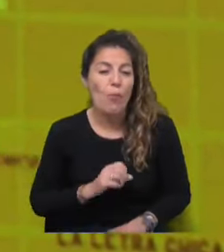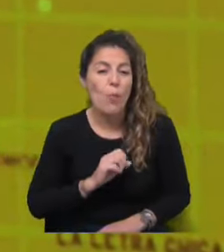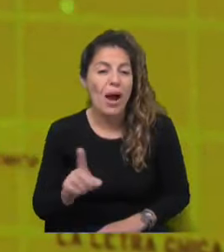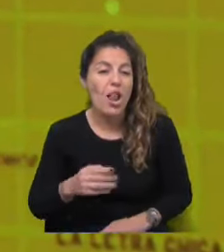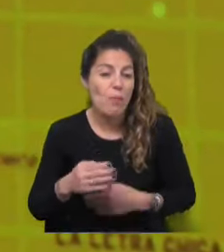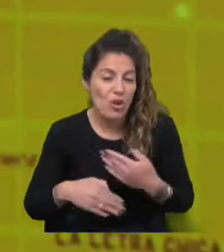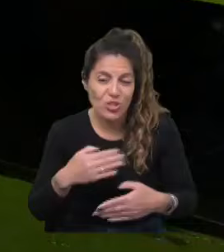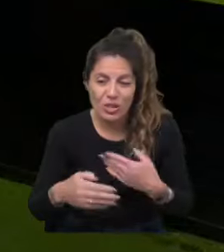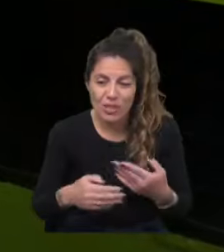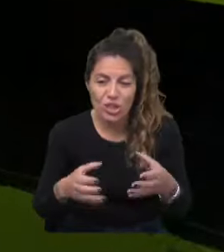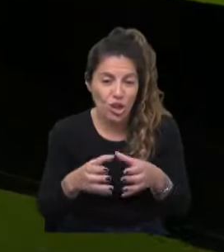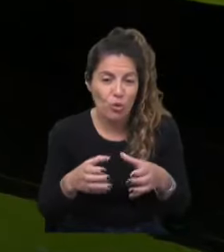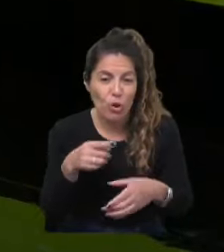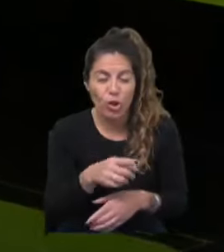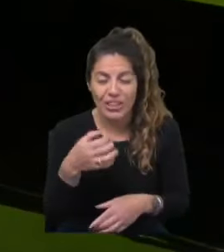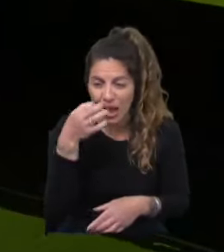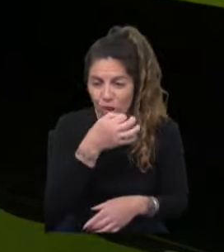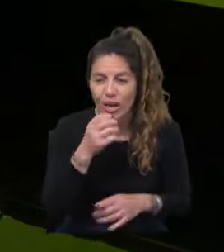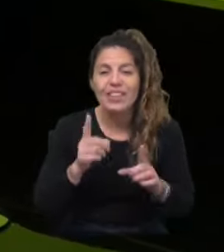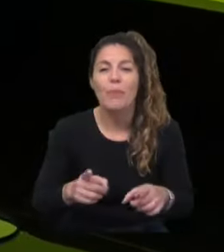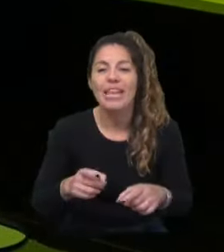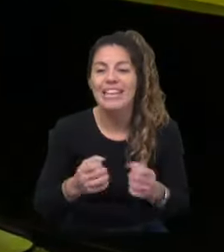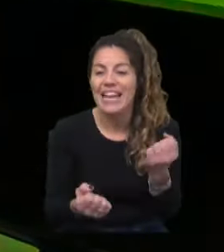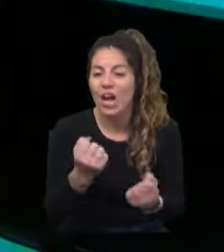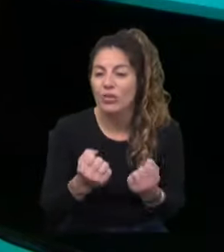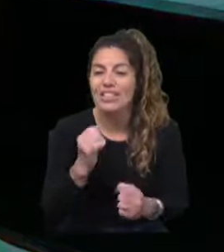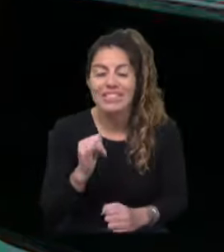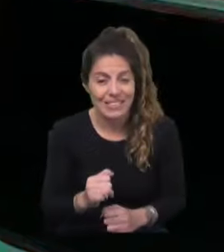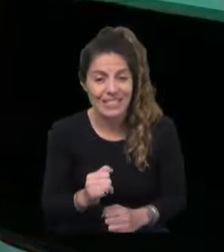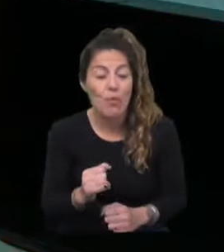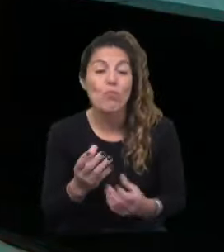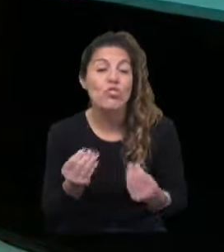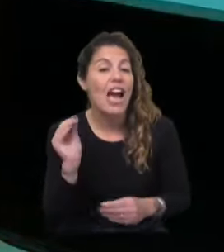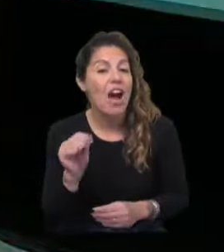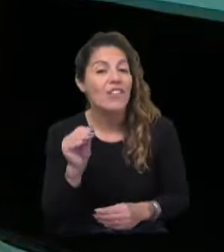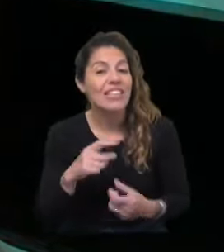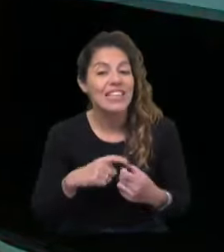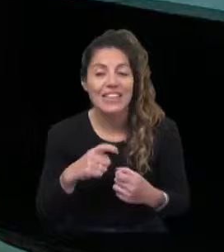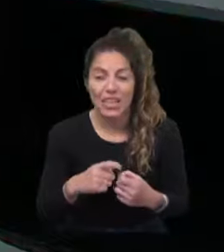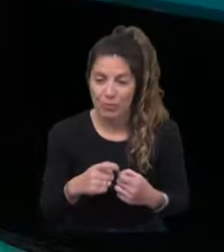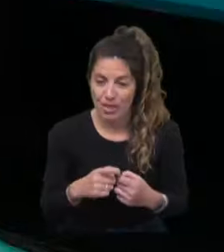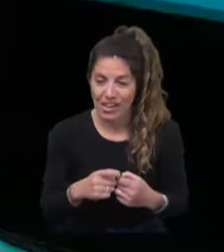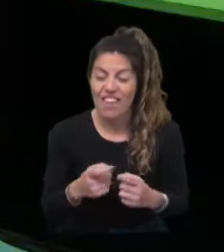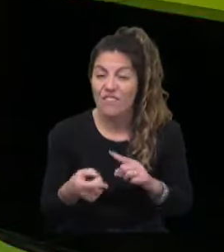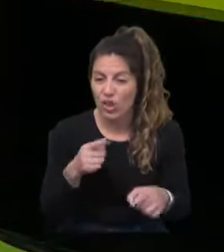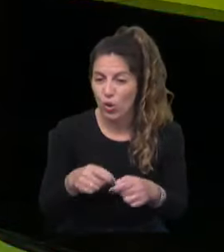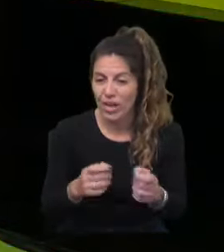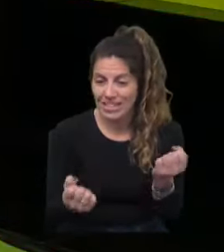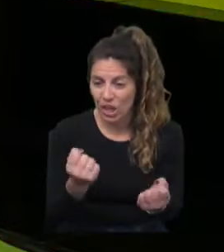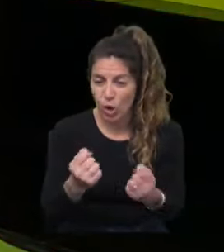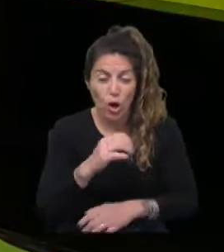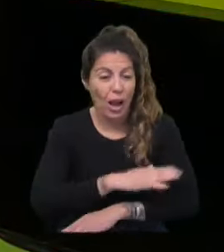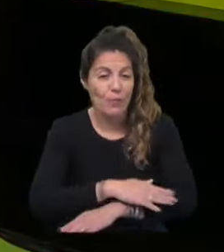procedimiento de la brigada antidroga, ¿no? Y en el caso del transporte carretero sí tenemos muchas también advertencias de gremiales vinculadas a ese rubro que están